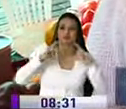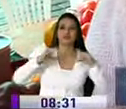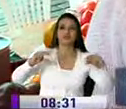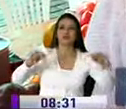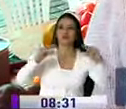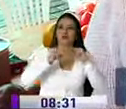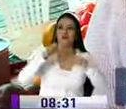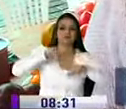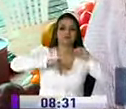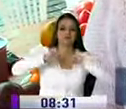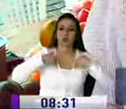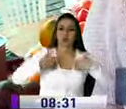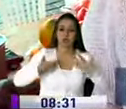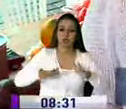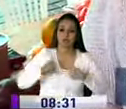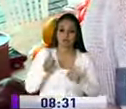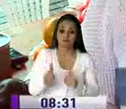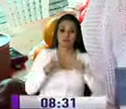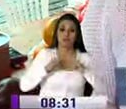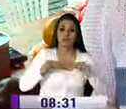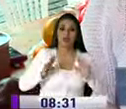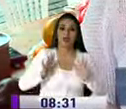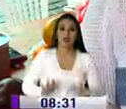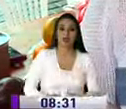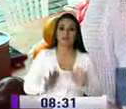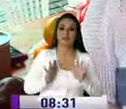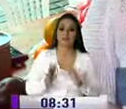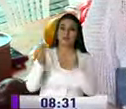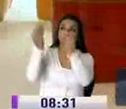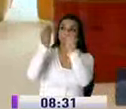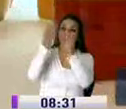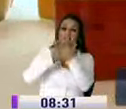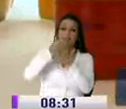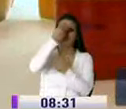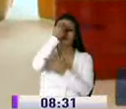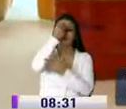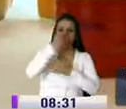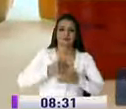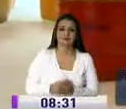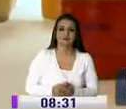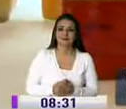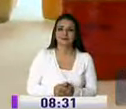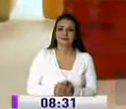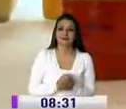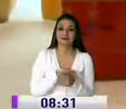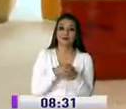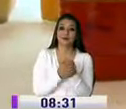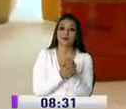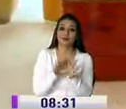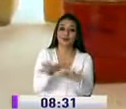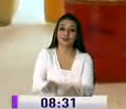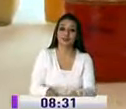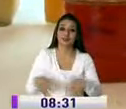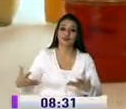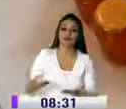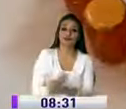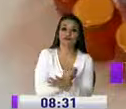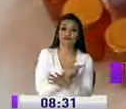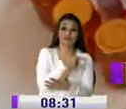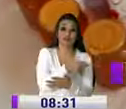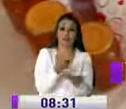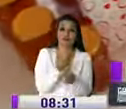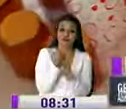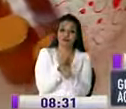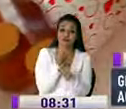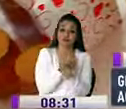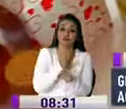es orgánico porque así hemos estado aprendiendo. Y aprovechando las bondades de la tierra, estos agricultores han sacado